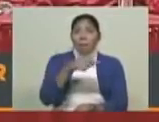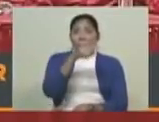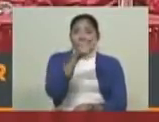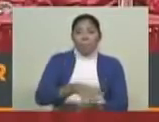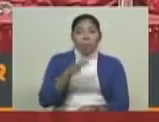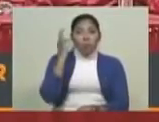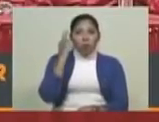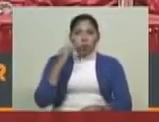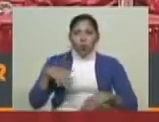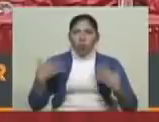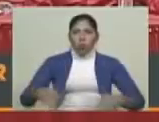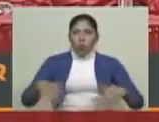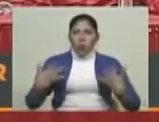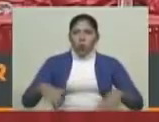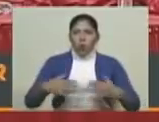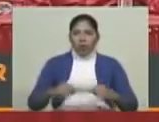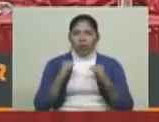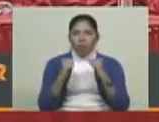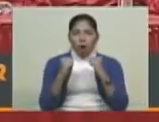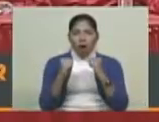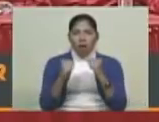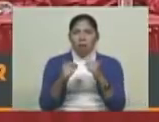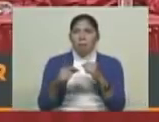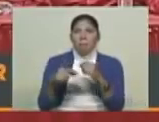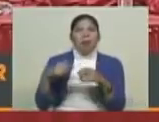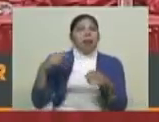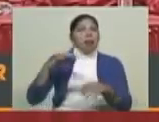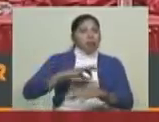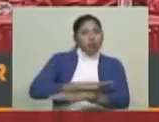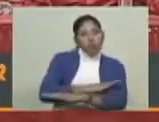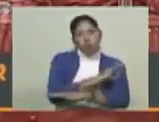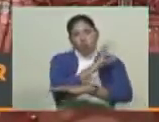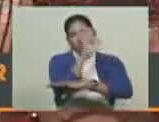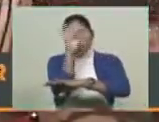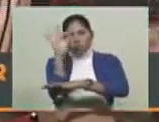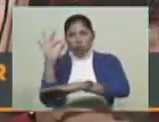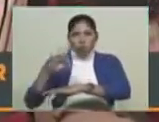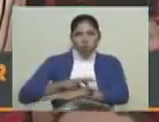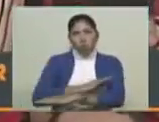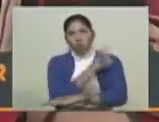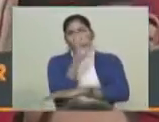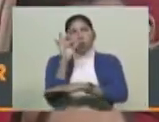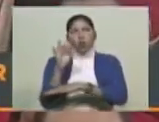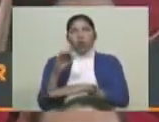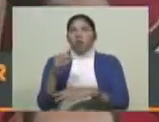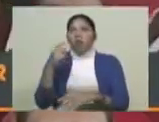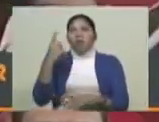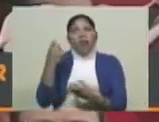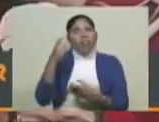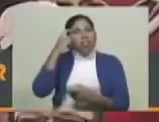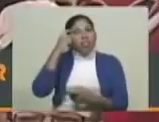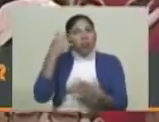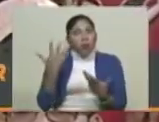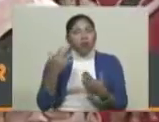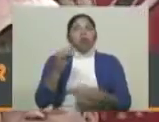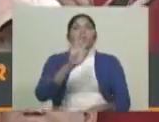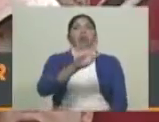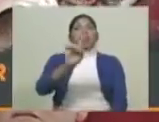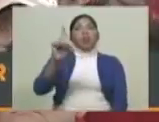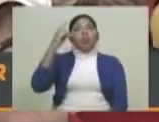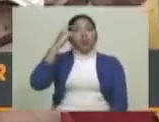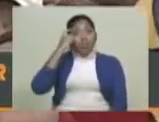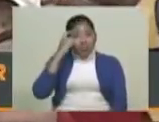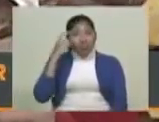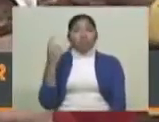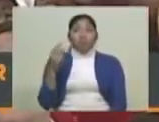incansable, trabaja mañana, tarde y noche. ¿Cuántos días quedan? ¿40 ahí? 41 días